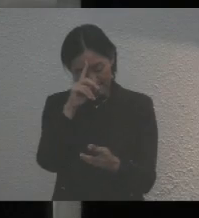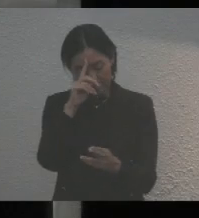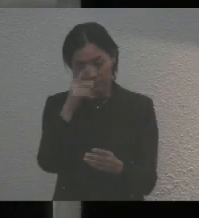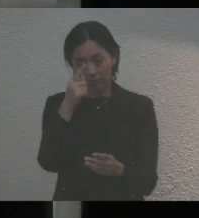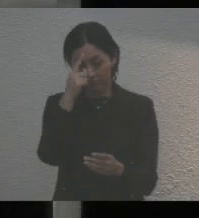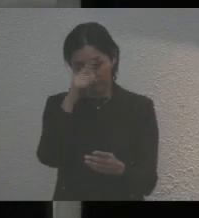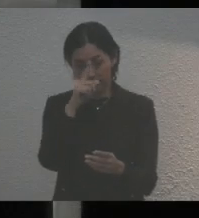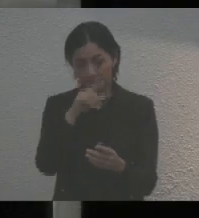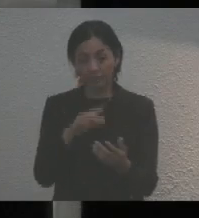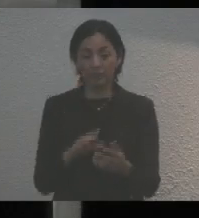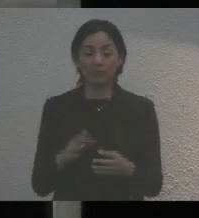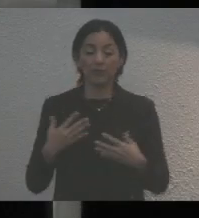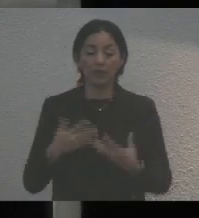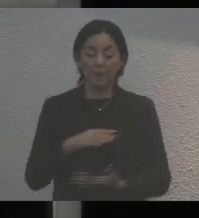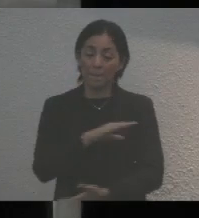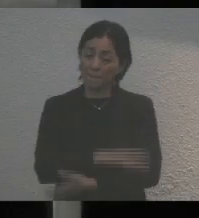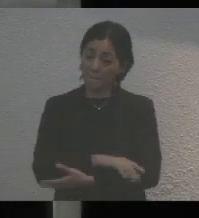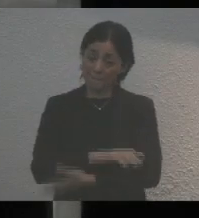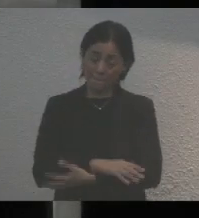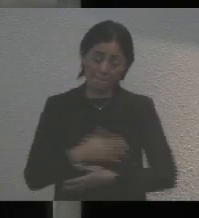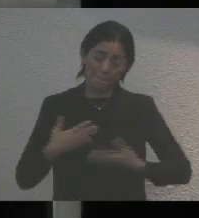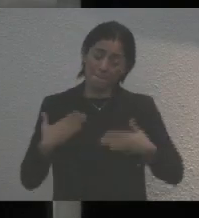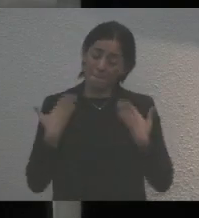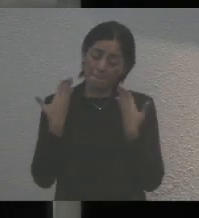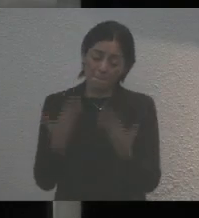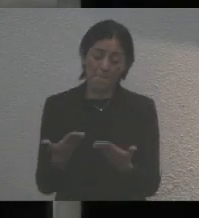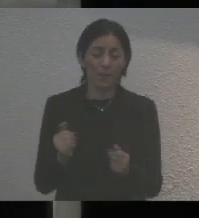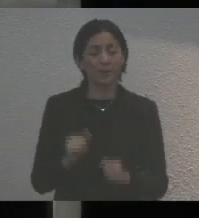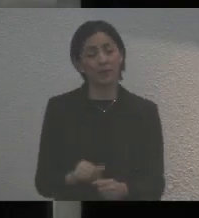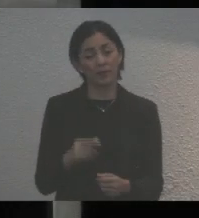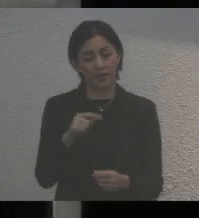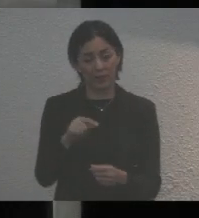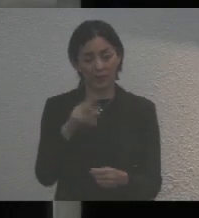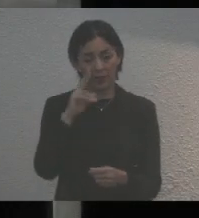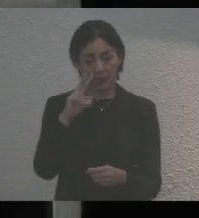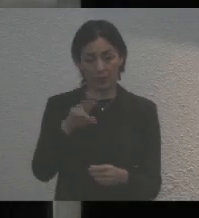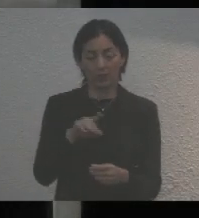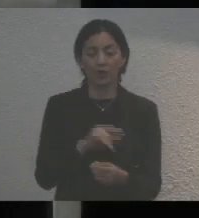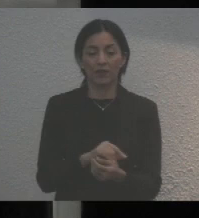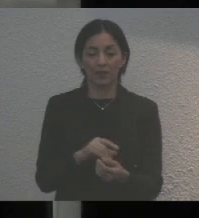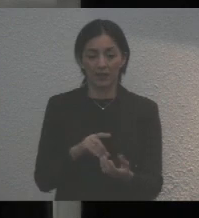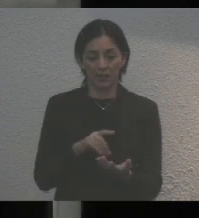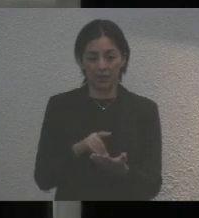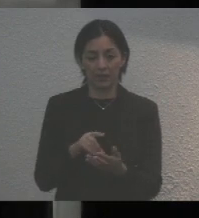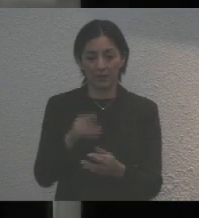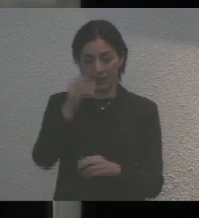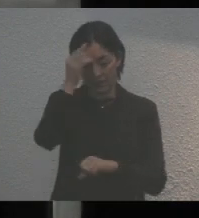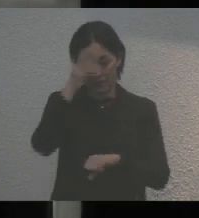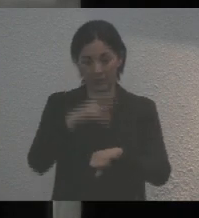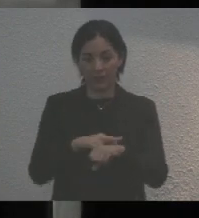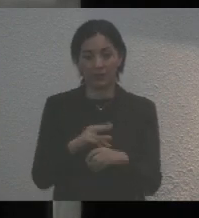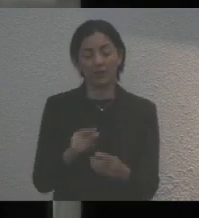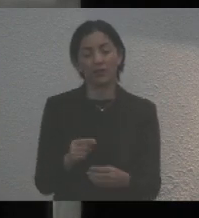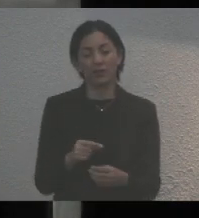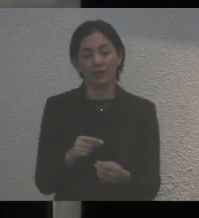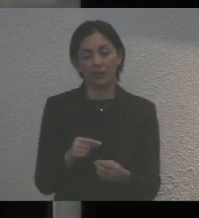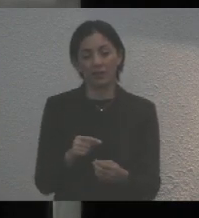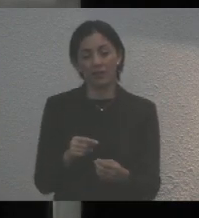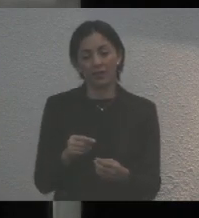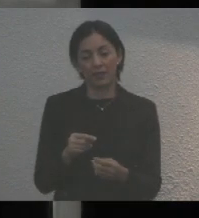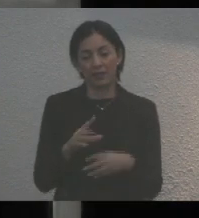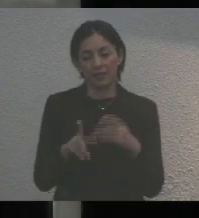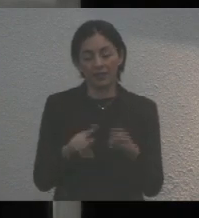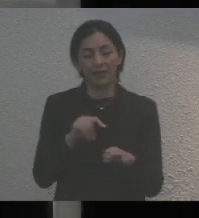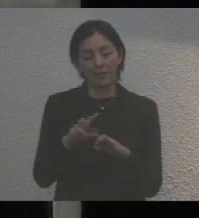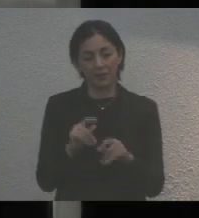por darme su confianza y por ver en mí la capacidad para poder dirigir la dirección de tránsito. Gracias.